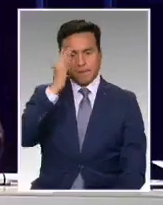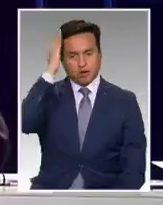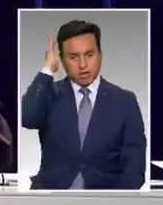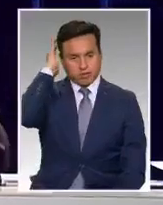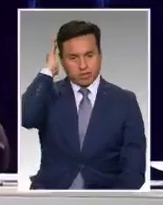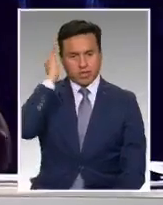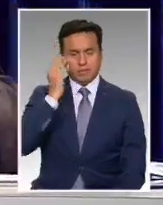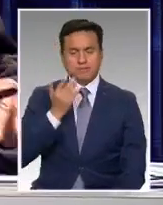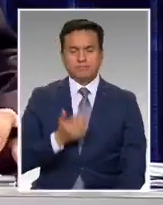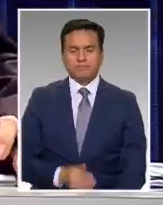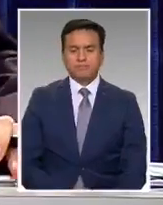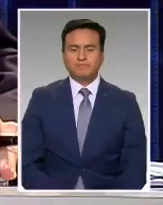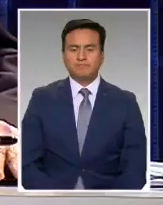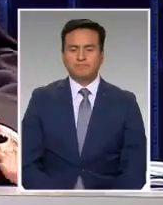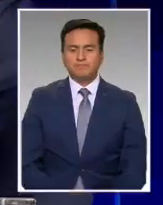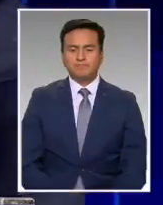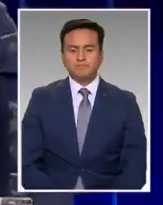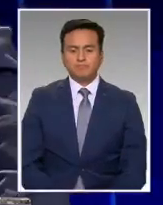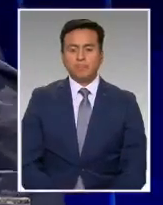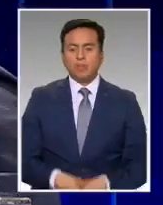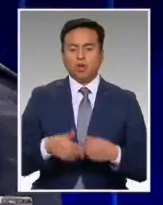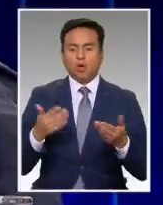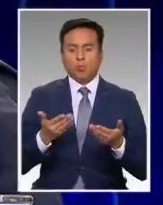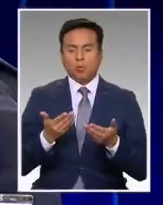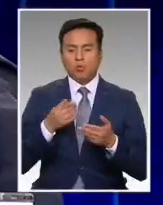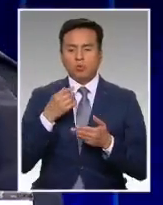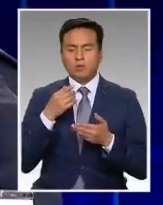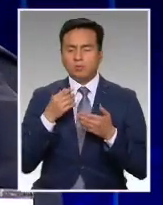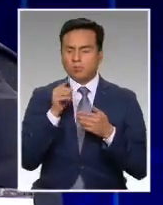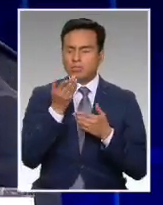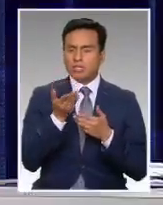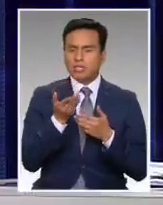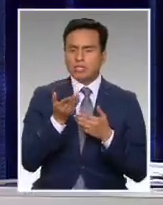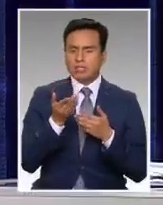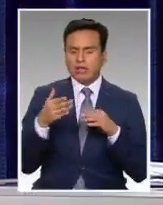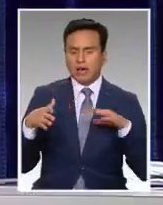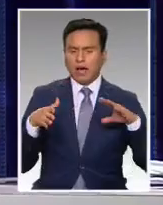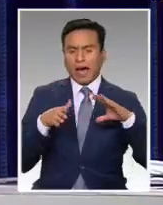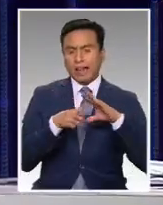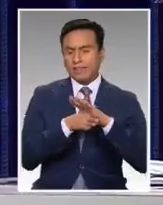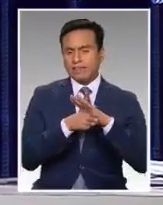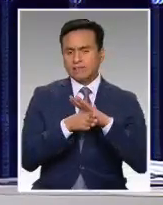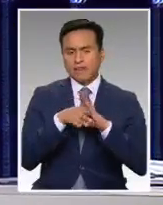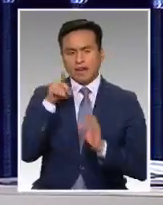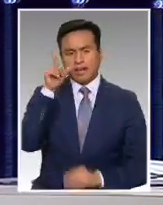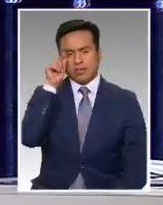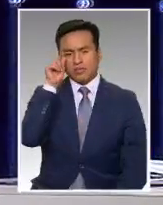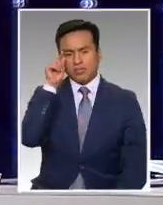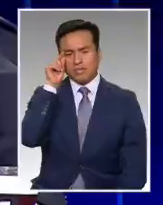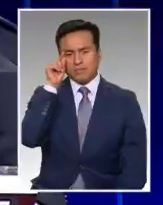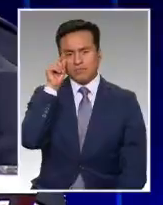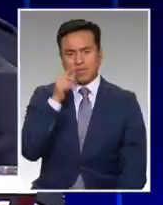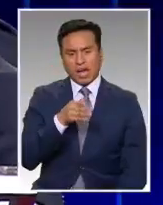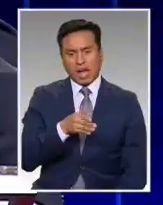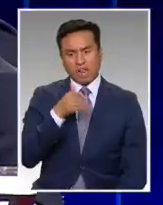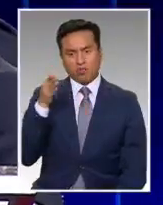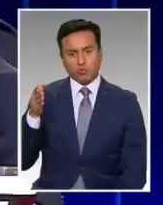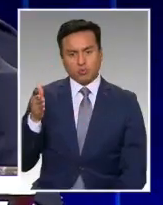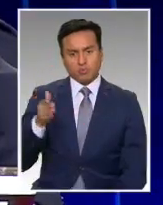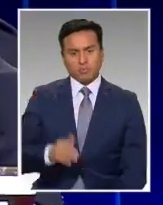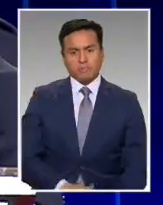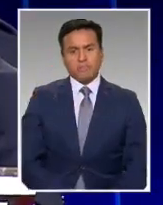ominami es como poder hacer esto usted es una alianza con alejandro guillier que está ahí al lado